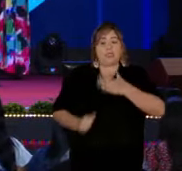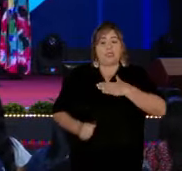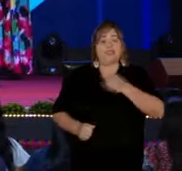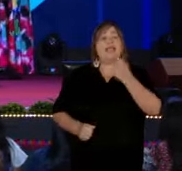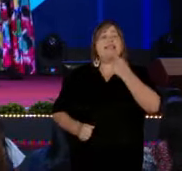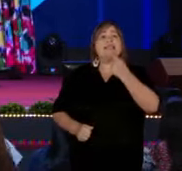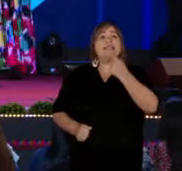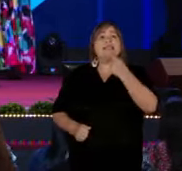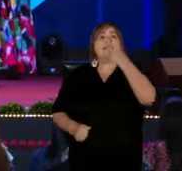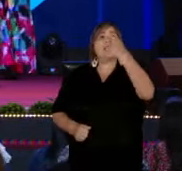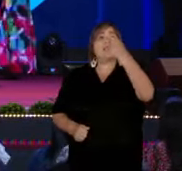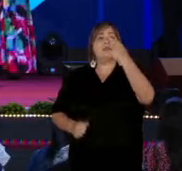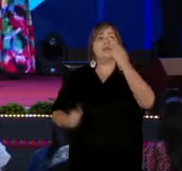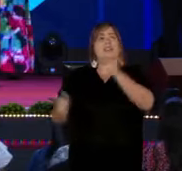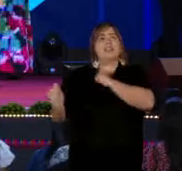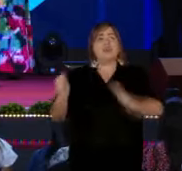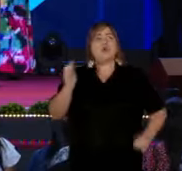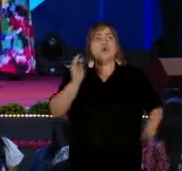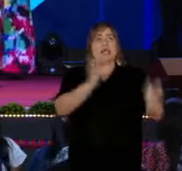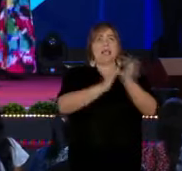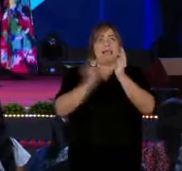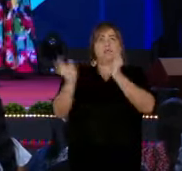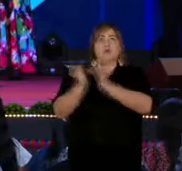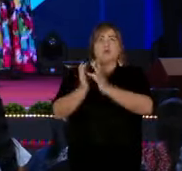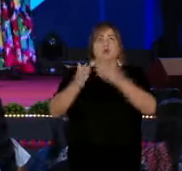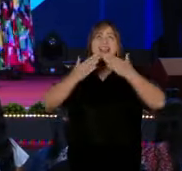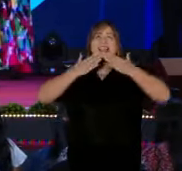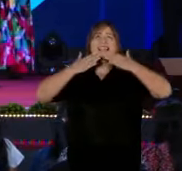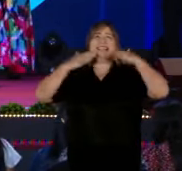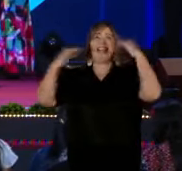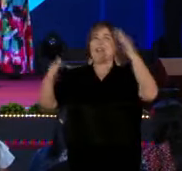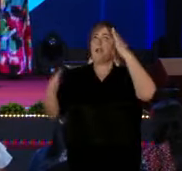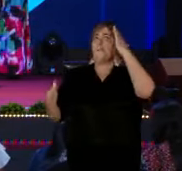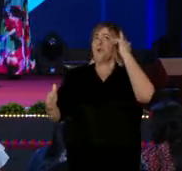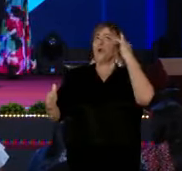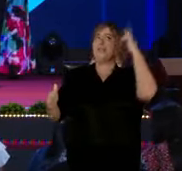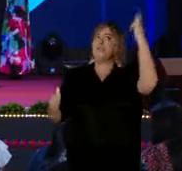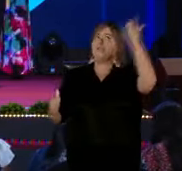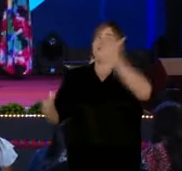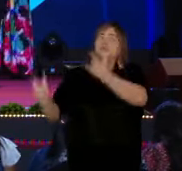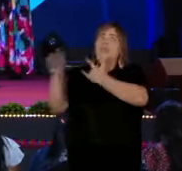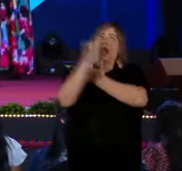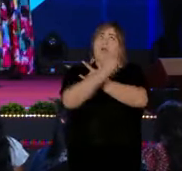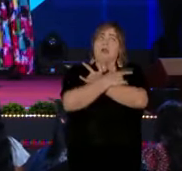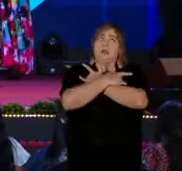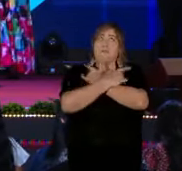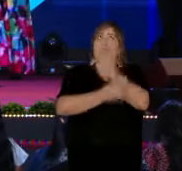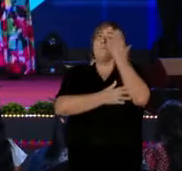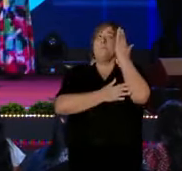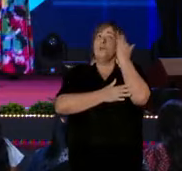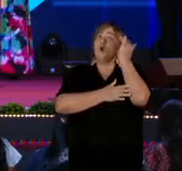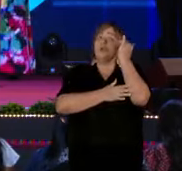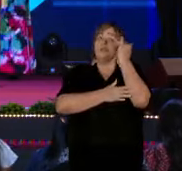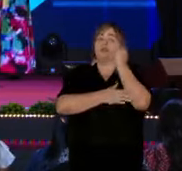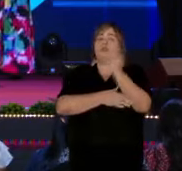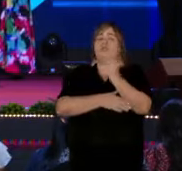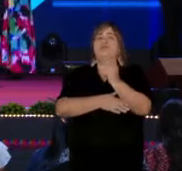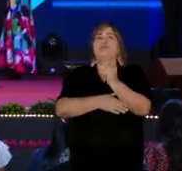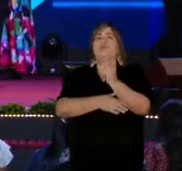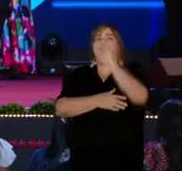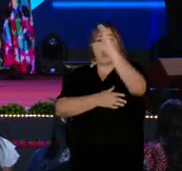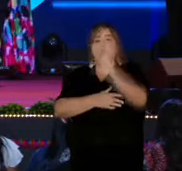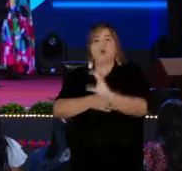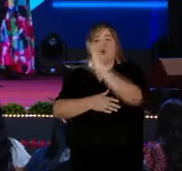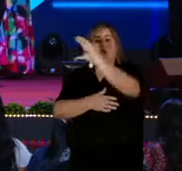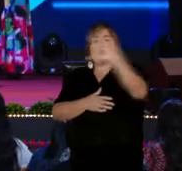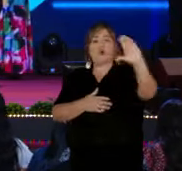Jesús, gracias por amarme tanto y entregar tu vida en la cruz del